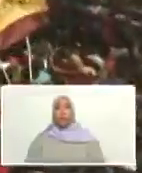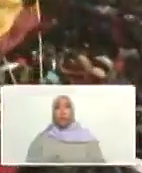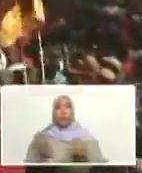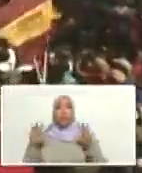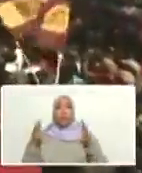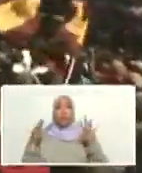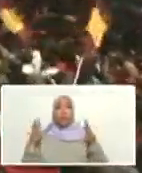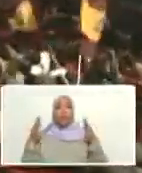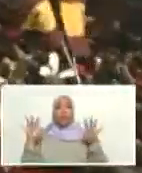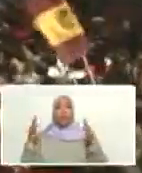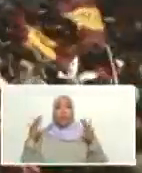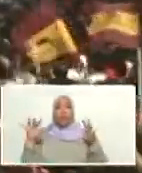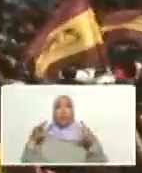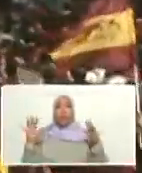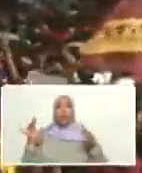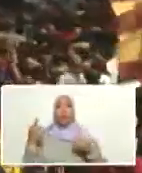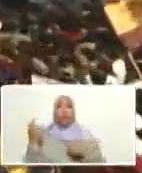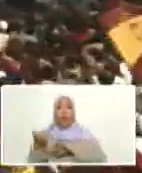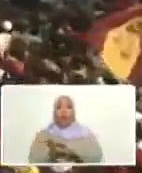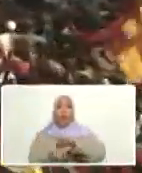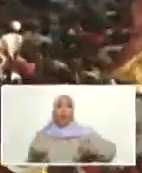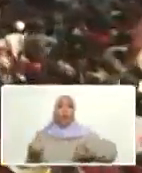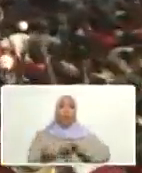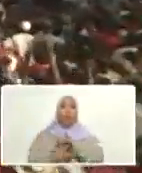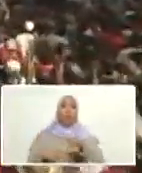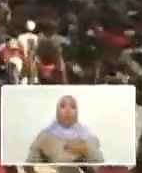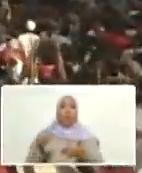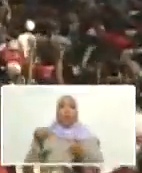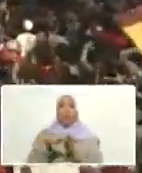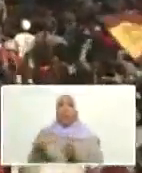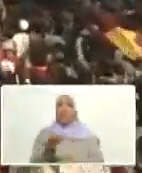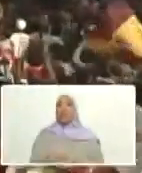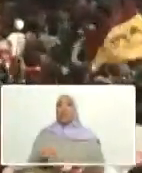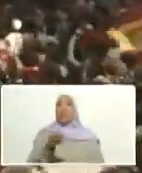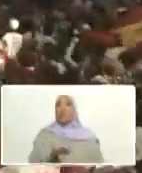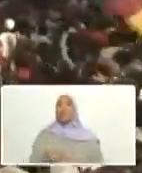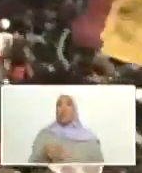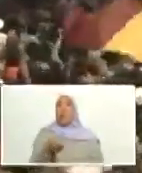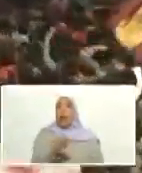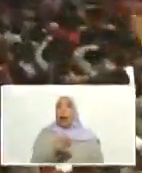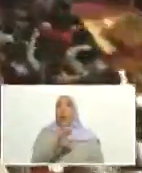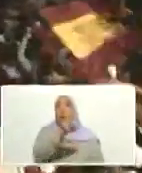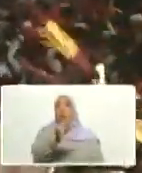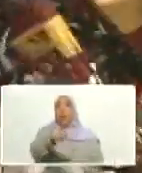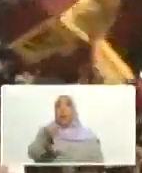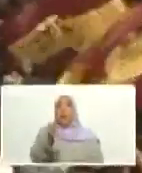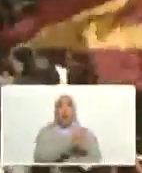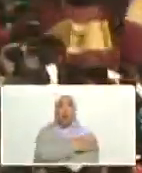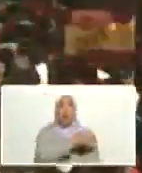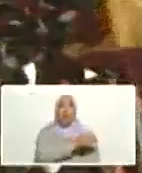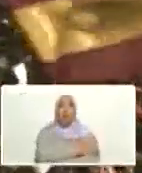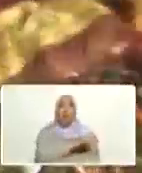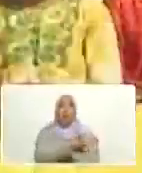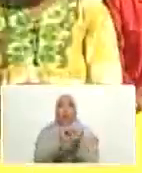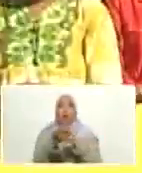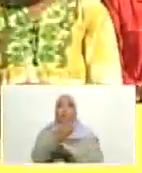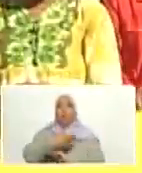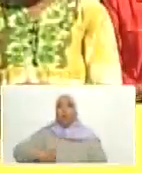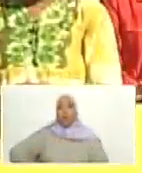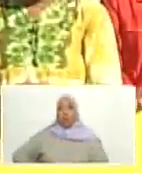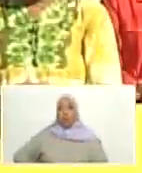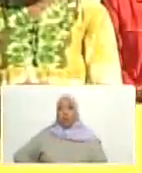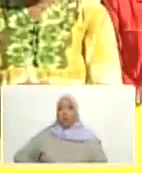Los guarimberos que nos iban a tumbar. ¿Y dónde están? ¿Y dónde están? Los guarimberos que nos